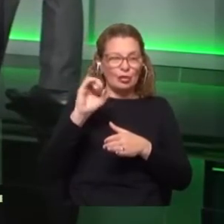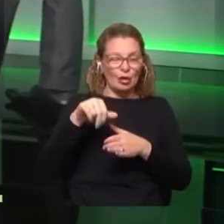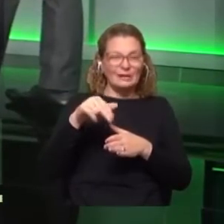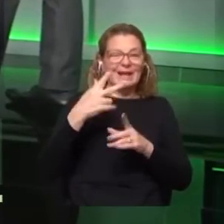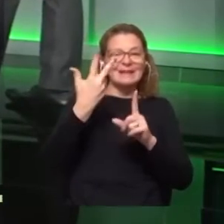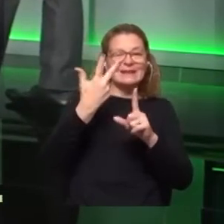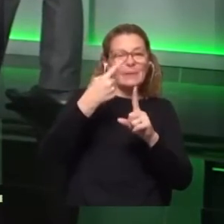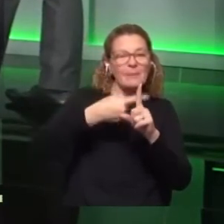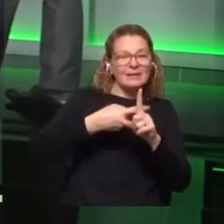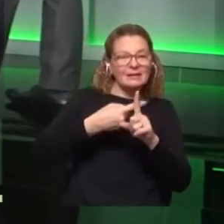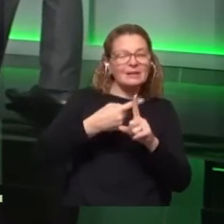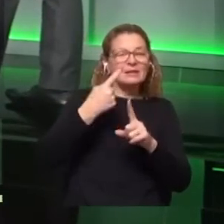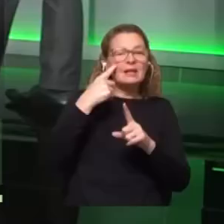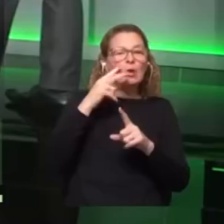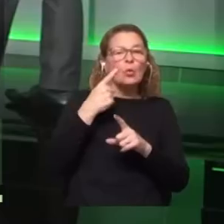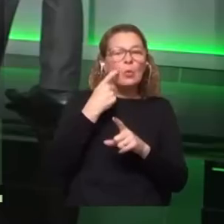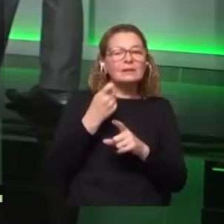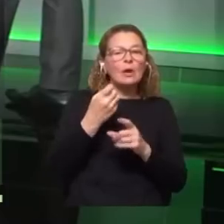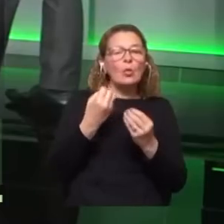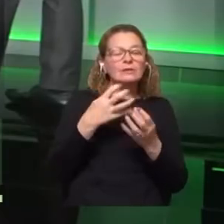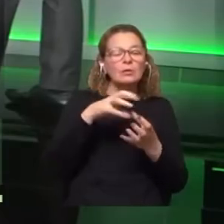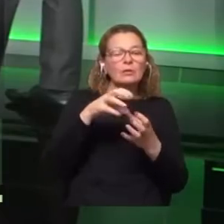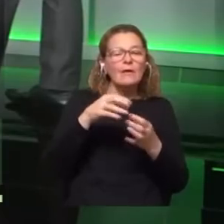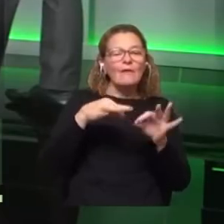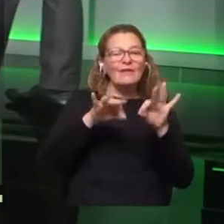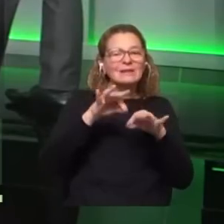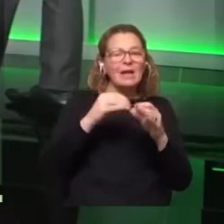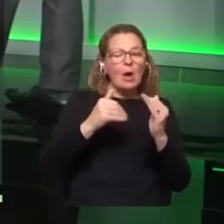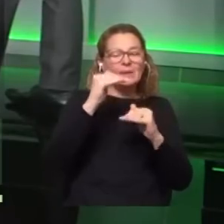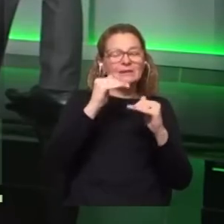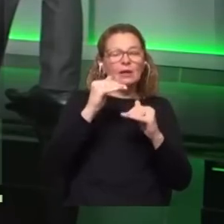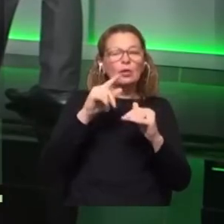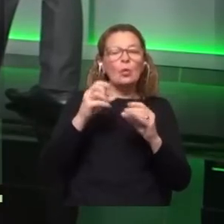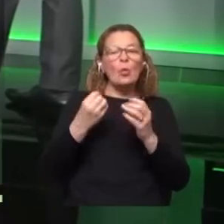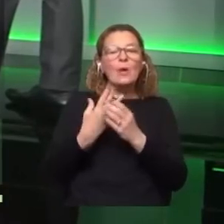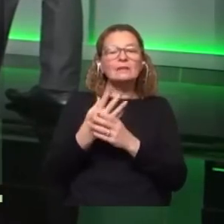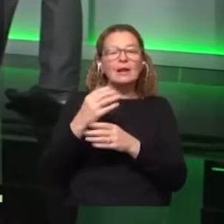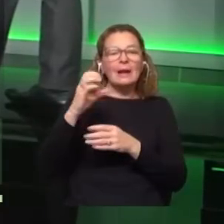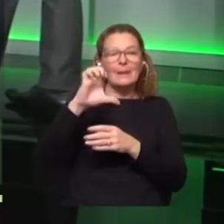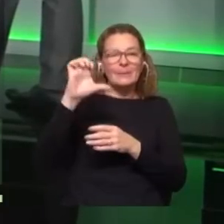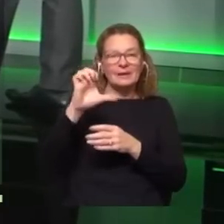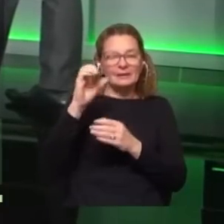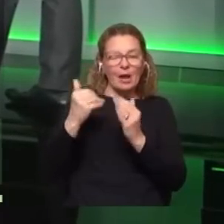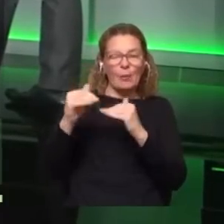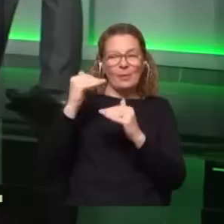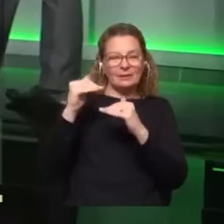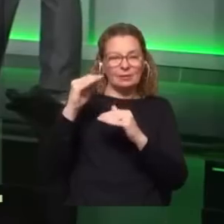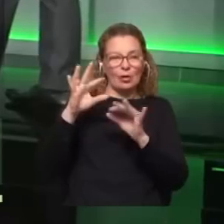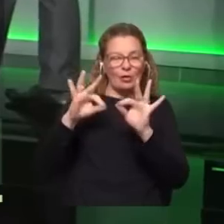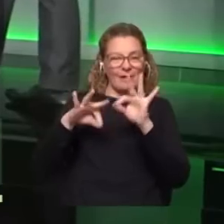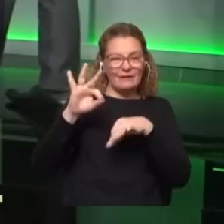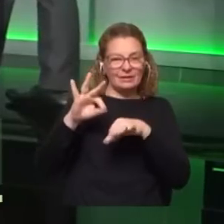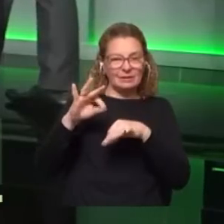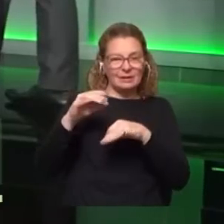trimestralmente releva Cuántos rubros aumentaron o cayeron sus ventas y Cuántas empresas declararon Un aumento una caída de las ventas